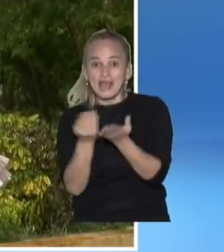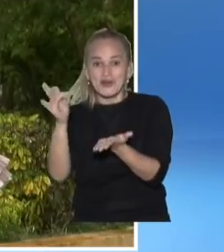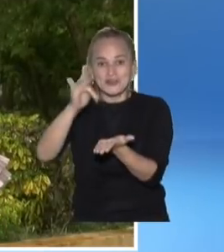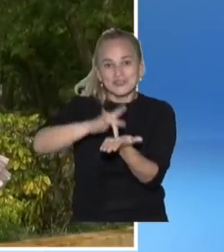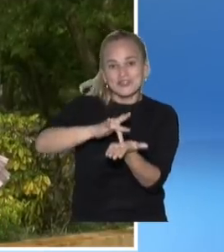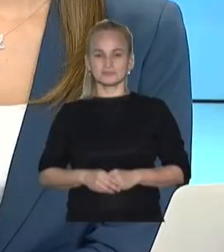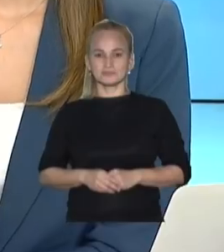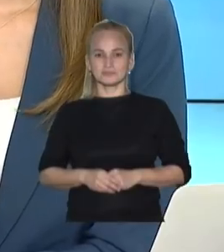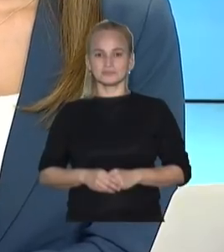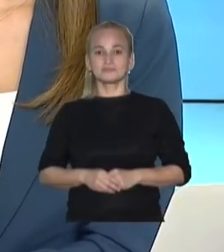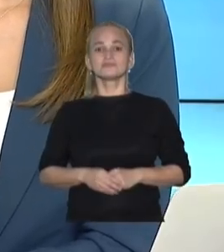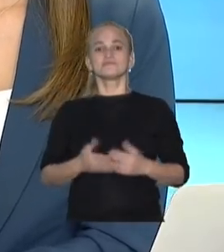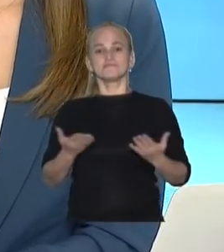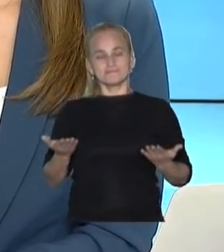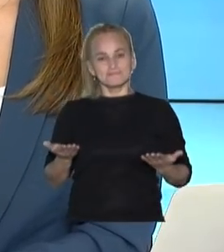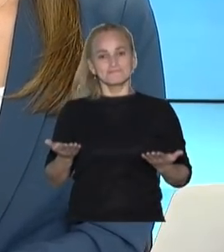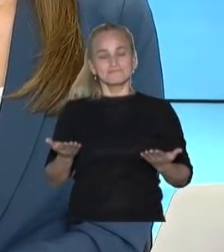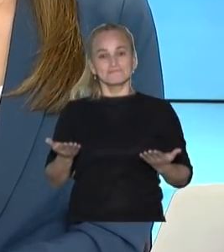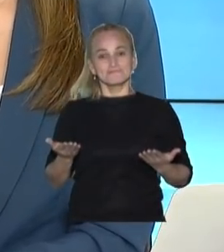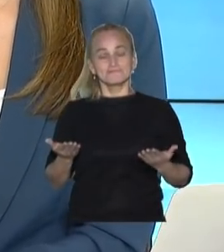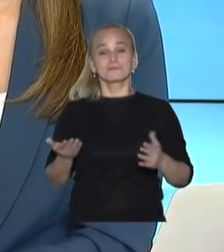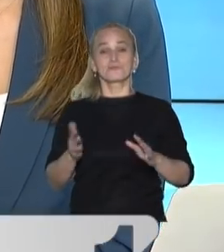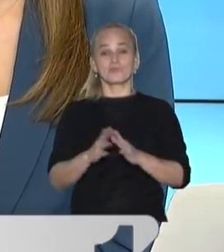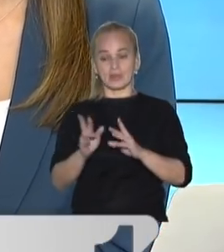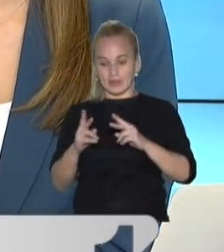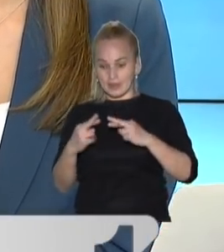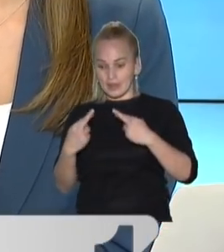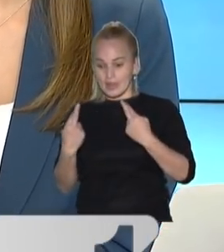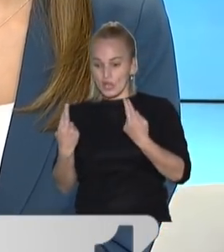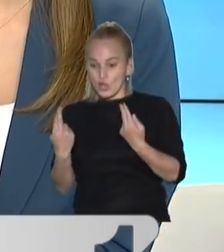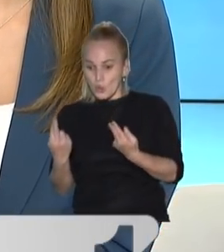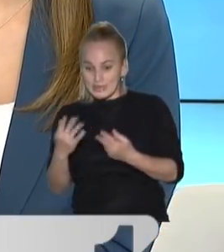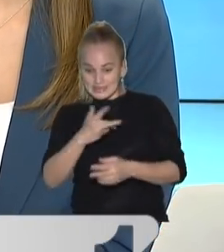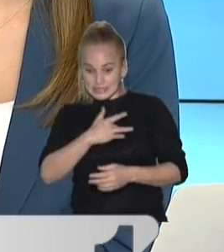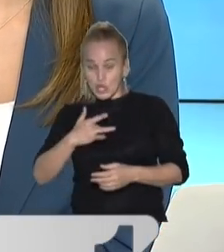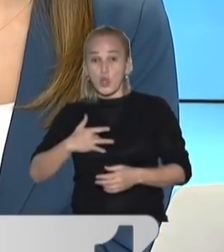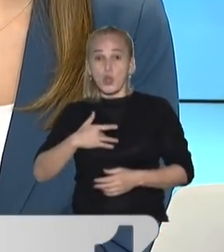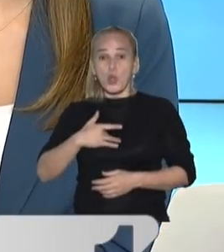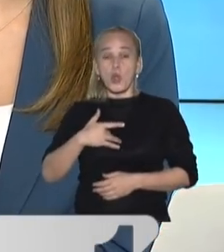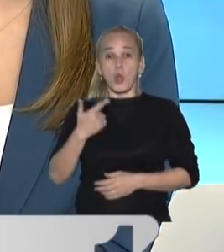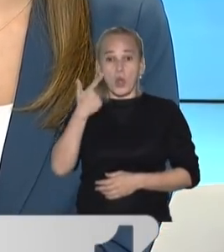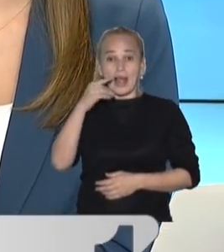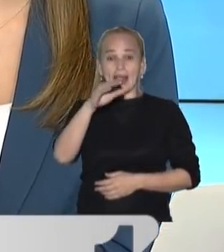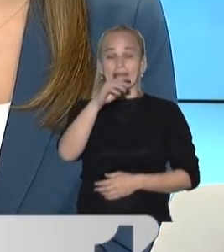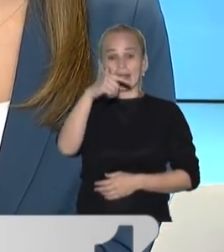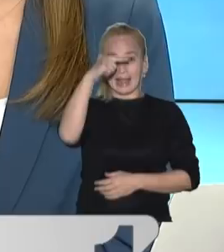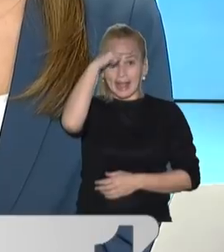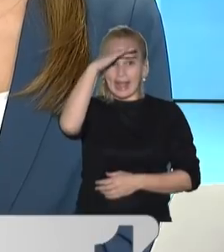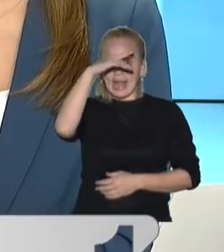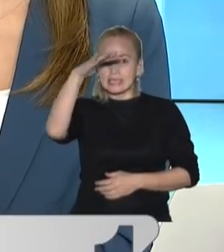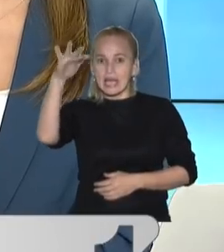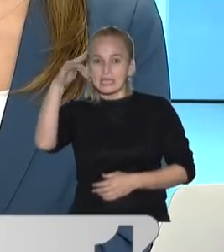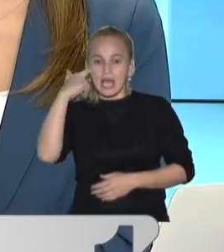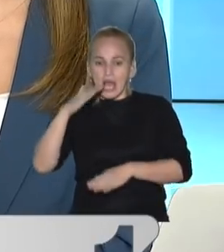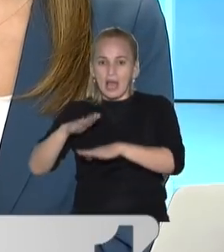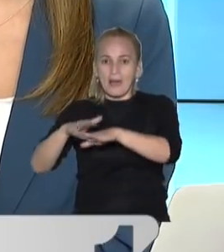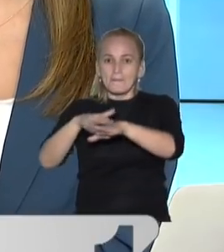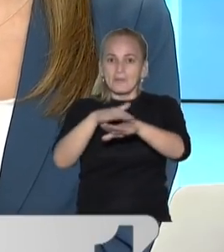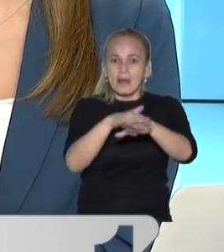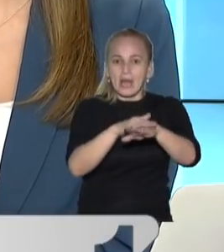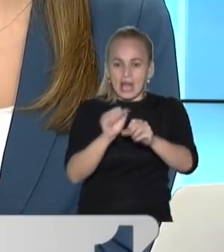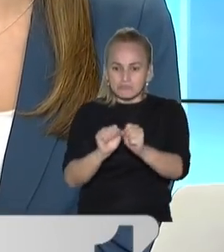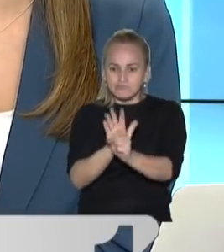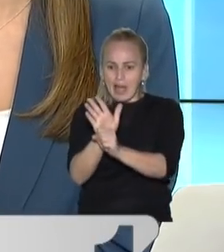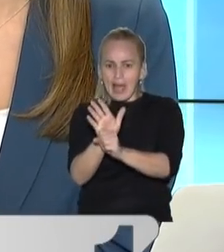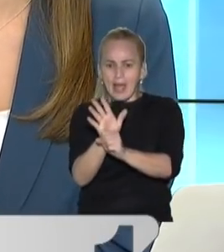manera presencial. Según la Mesa por la Salud en Bolívar, en este momento hay una alta difusión del virus en Cartagena con una